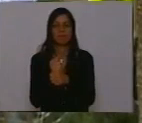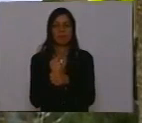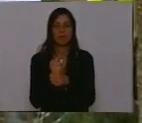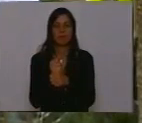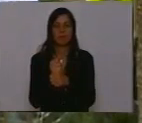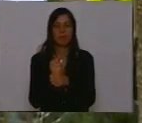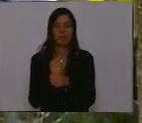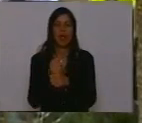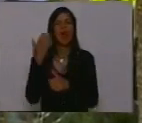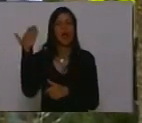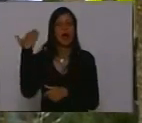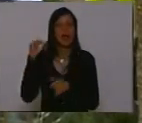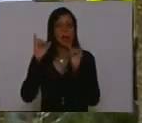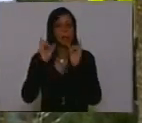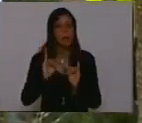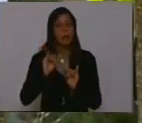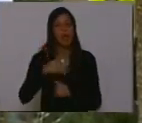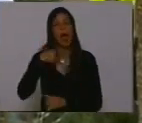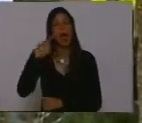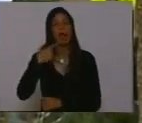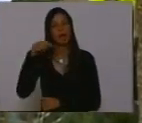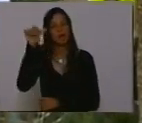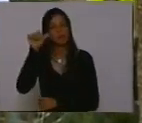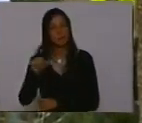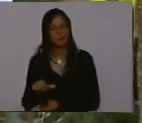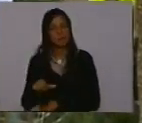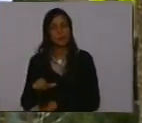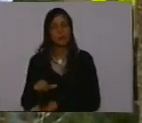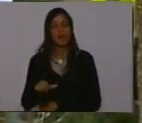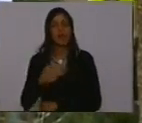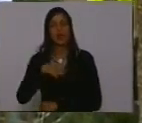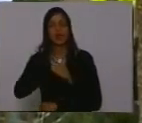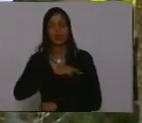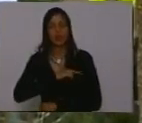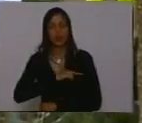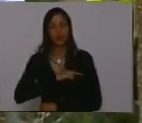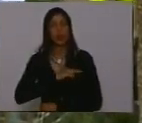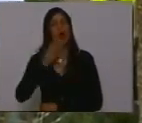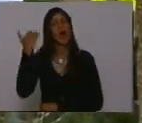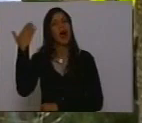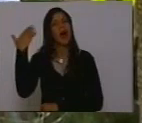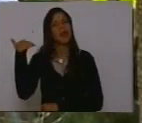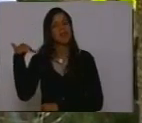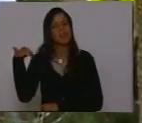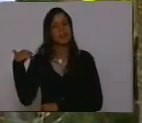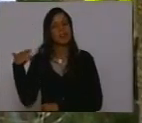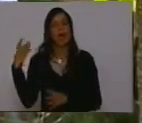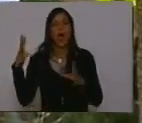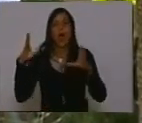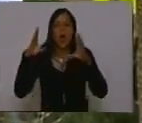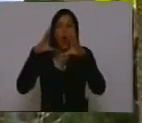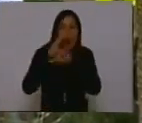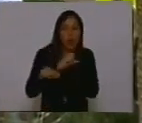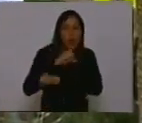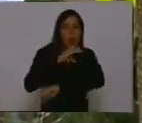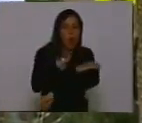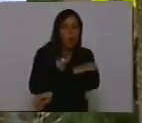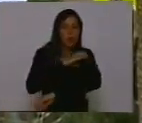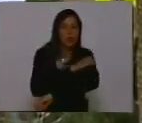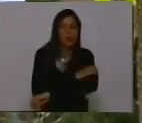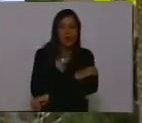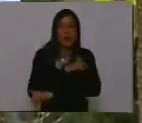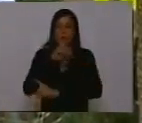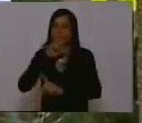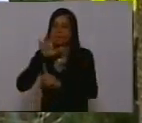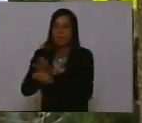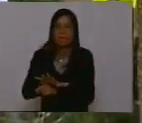Lo hemos dicho en otras oportunidades. Veníamos de una época de oscuridad en la Cuarta República,